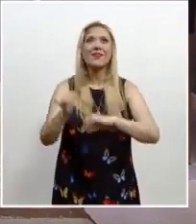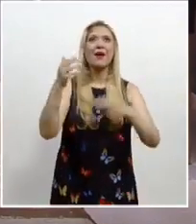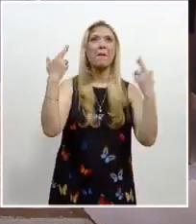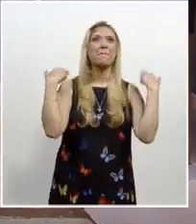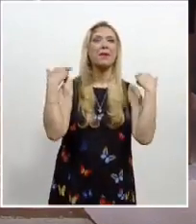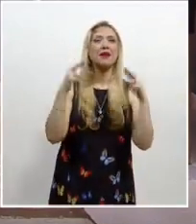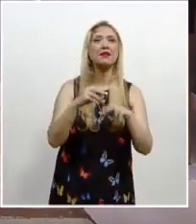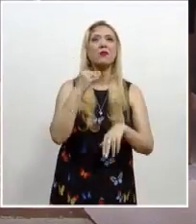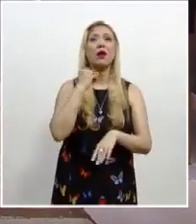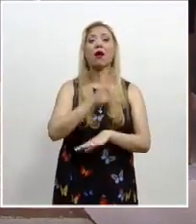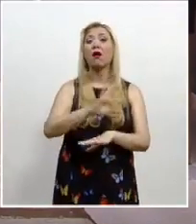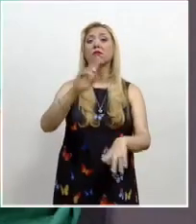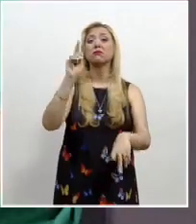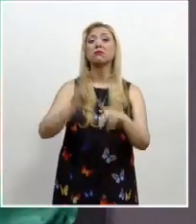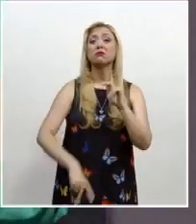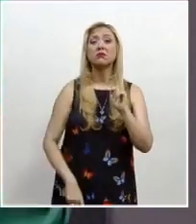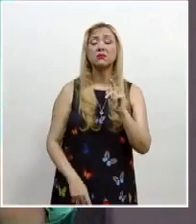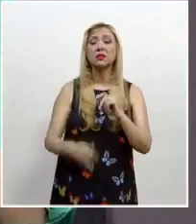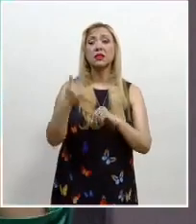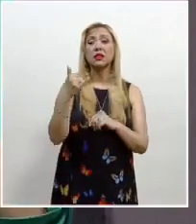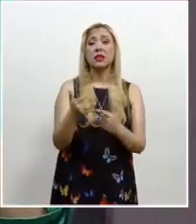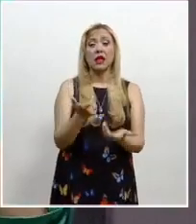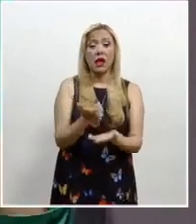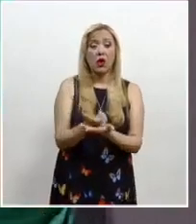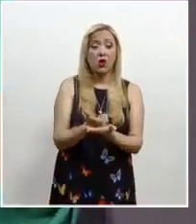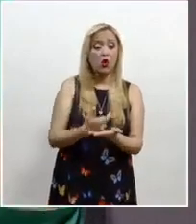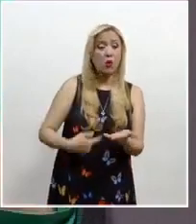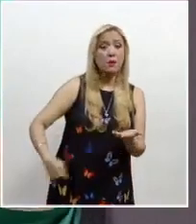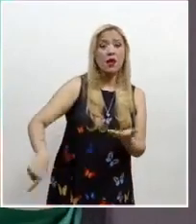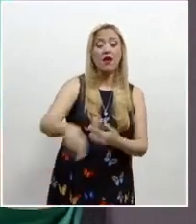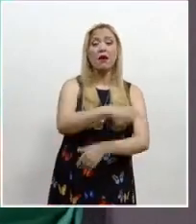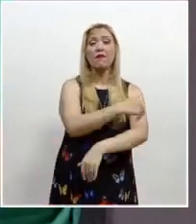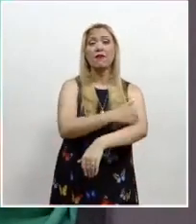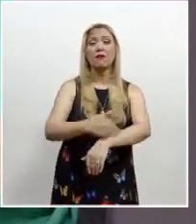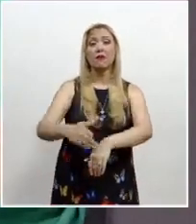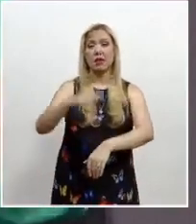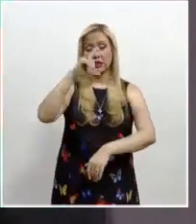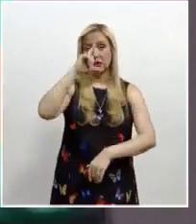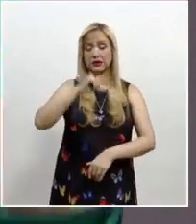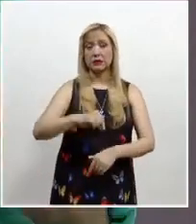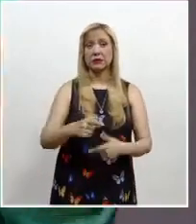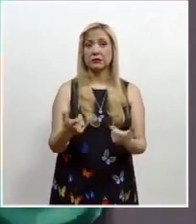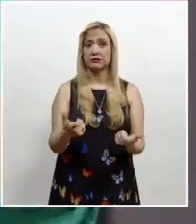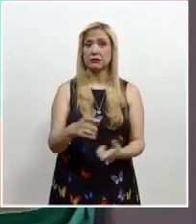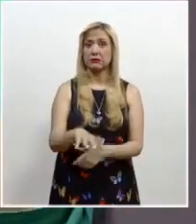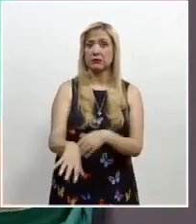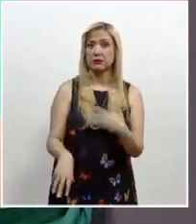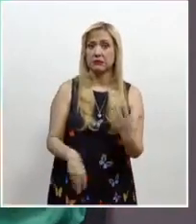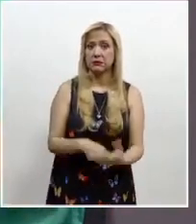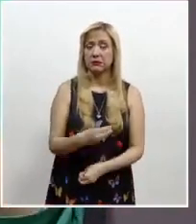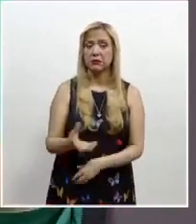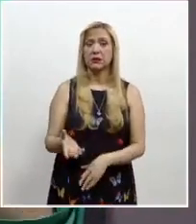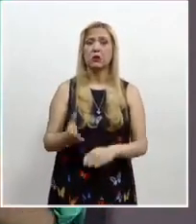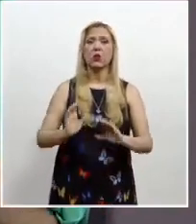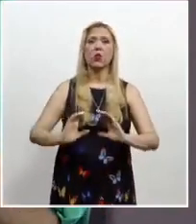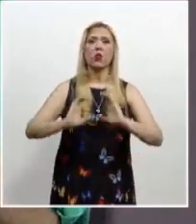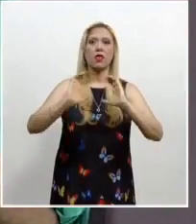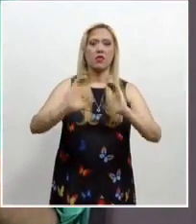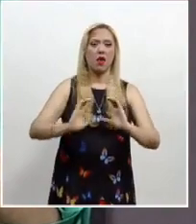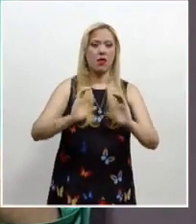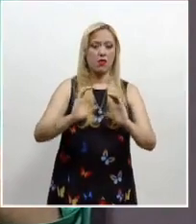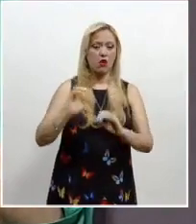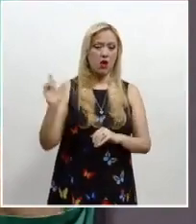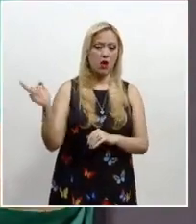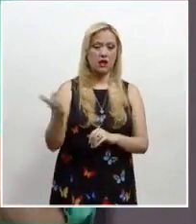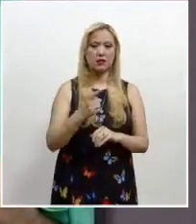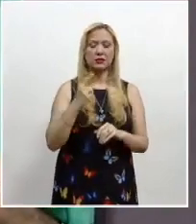abogadas, sino que además la economía de la familia se ve mermada. La salud de las cuidadoras, que es un tema